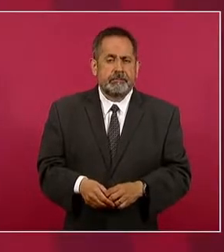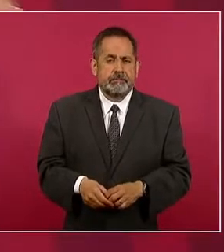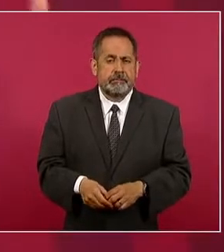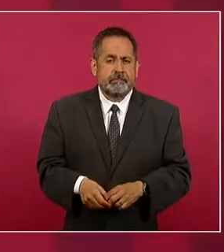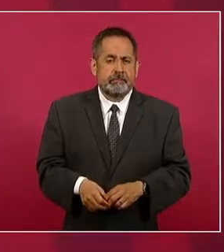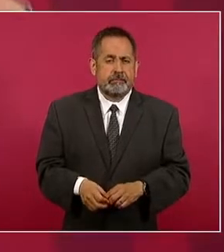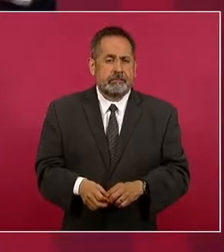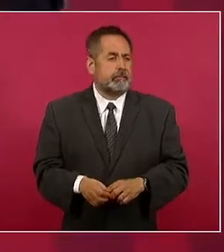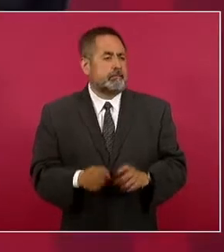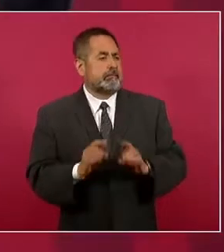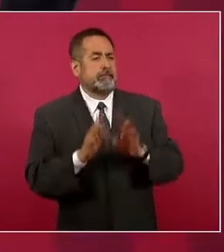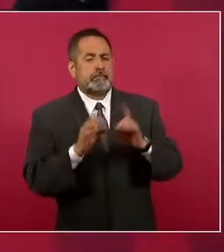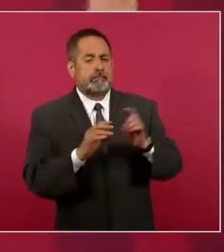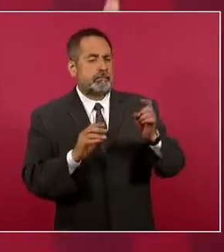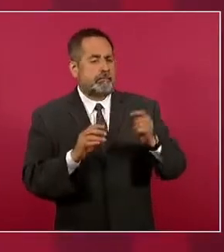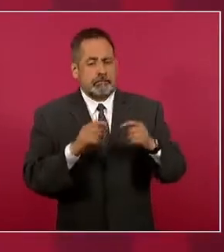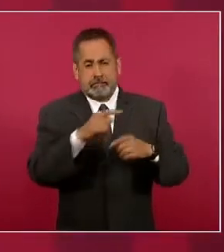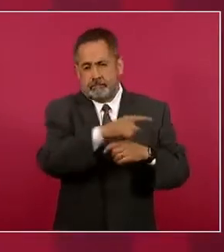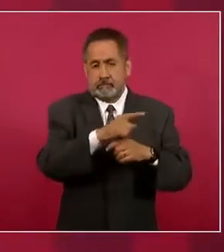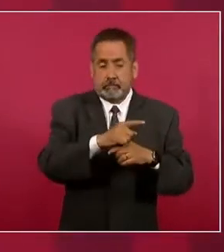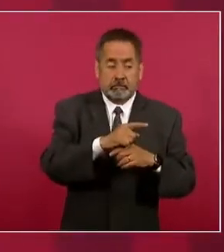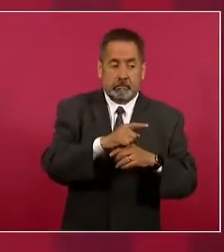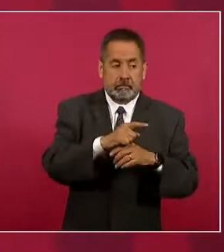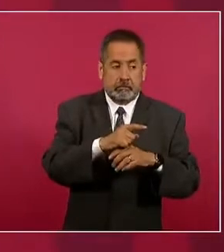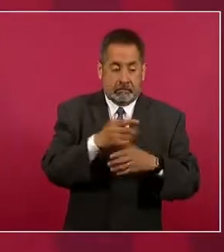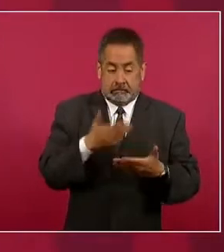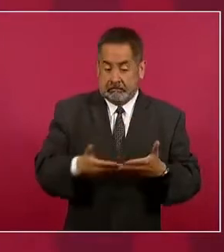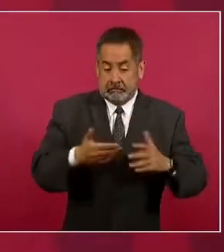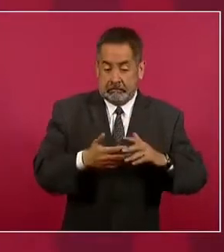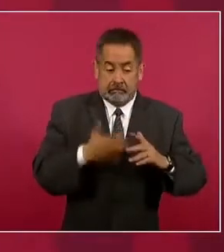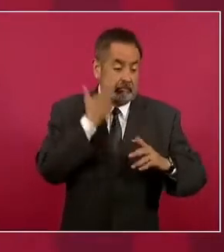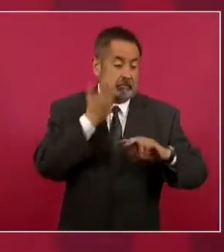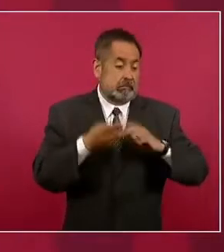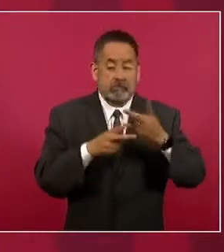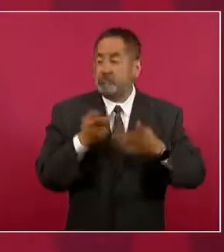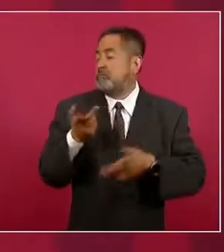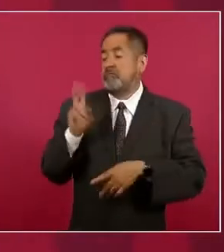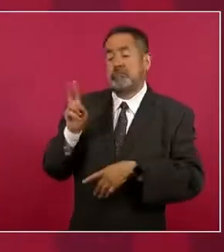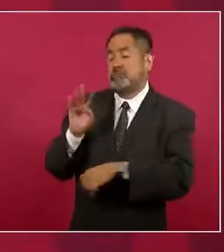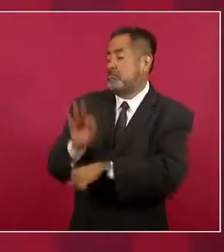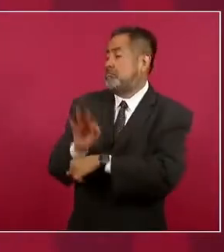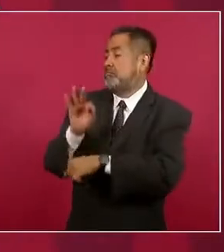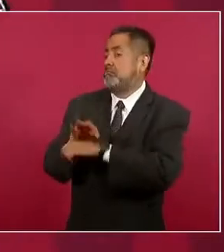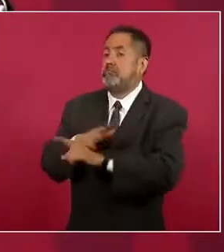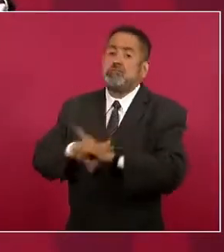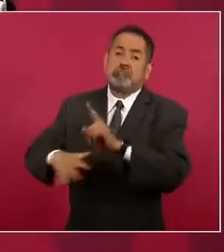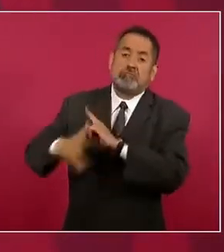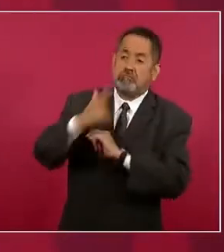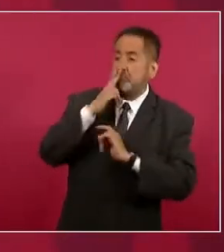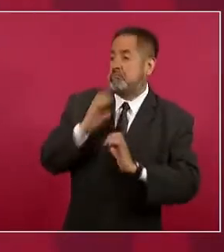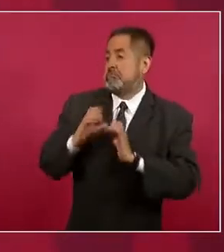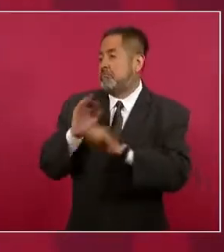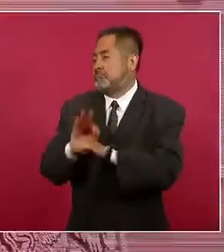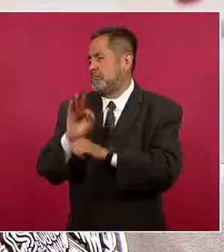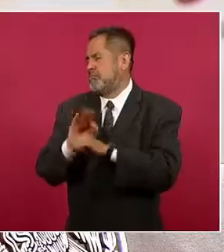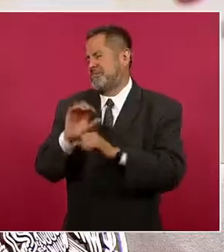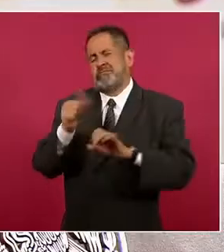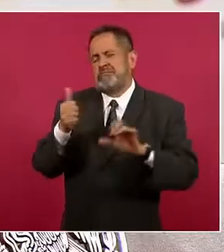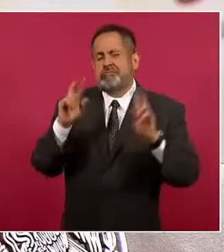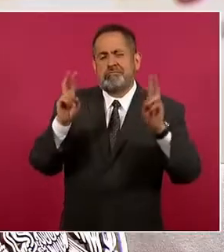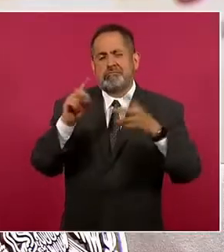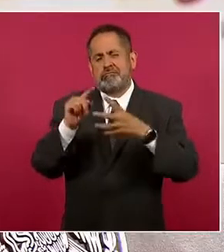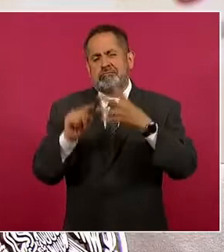Y de repente, pues, se convierten en paladines, ¿no?, de la defensa del medio ambiente o de otras causas.